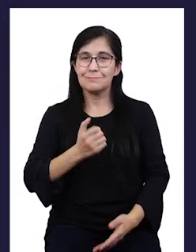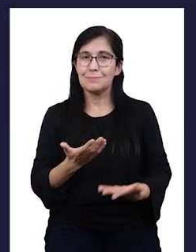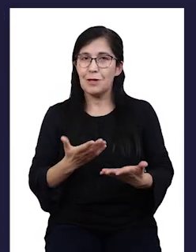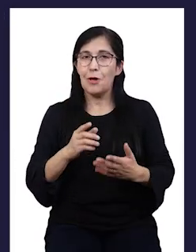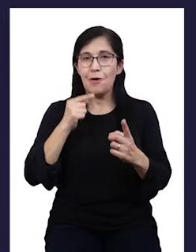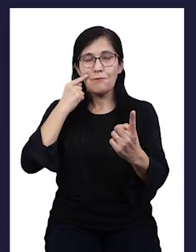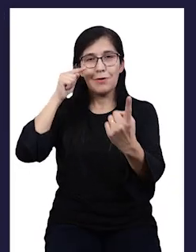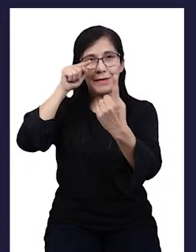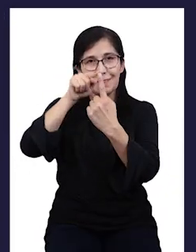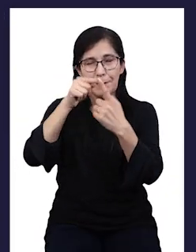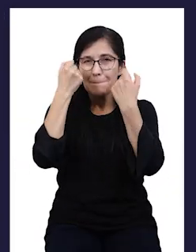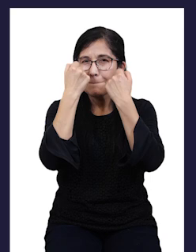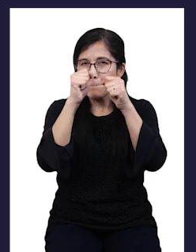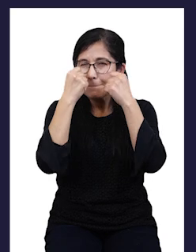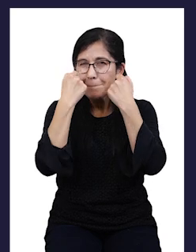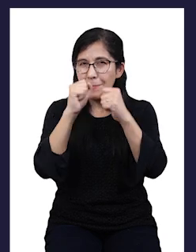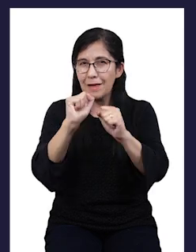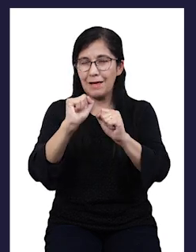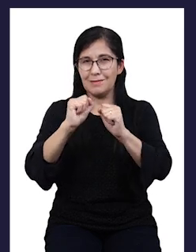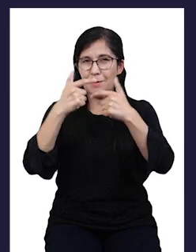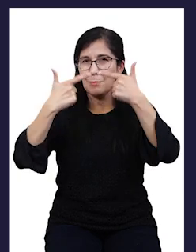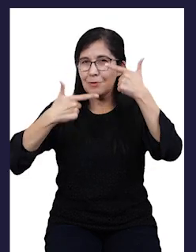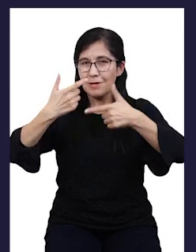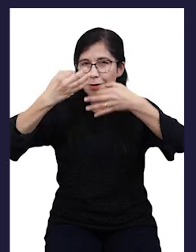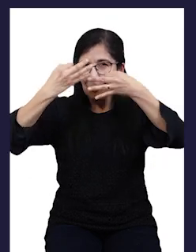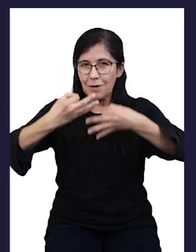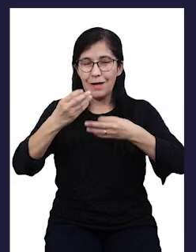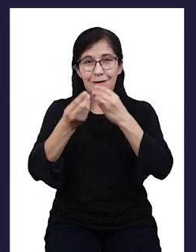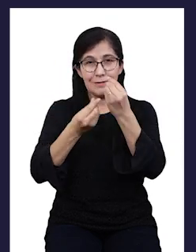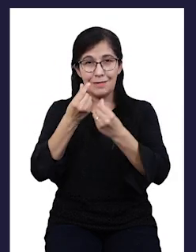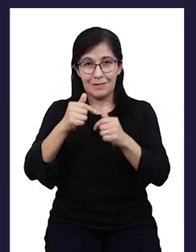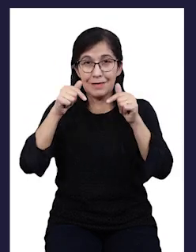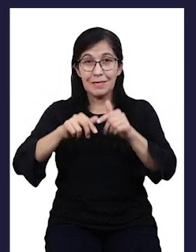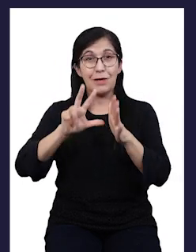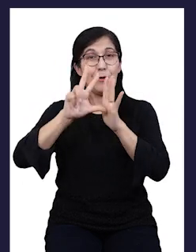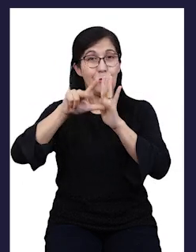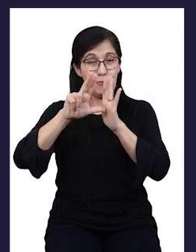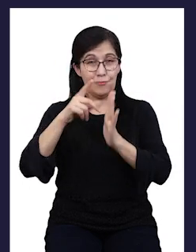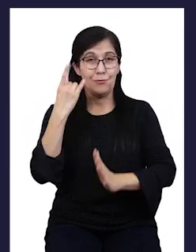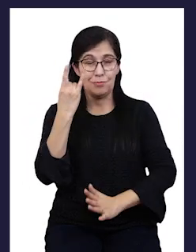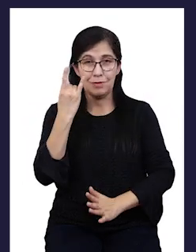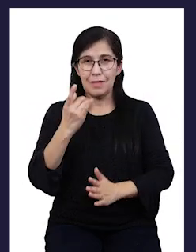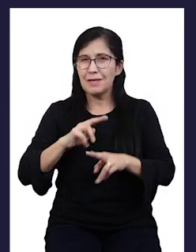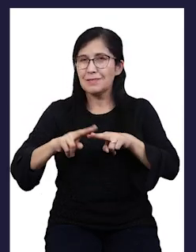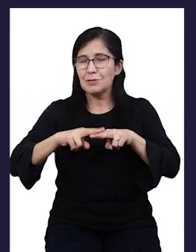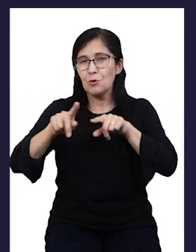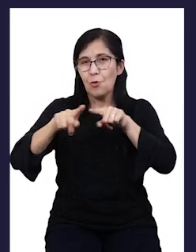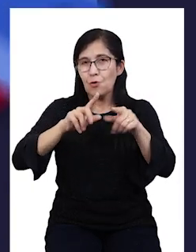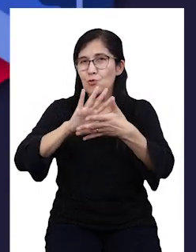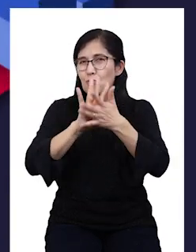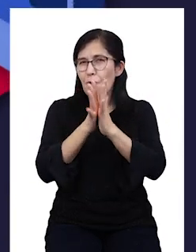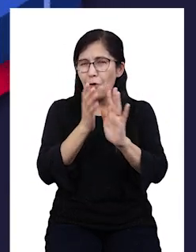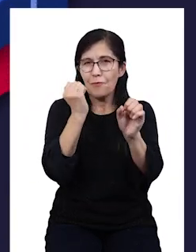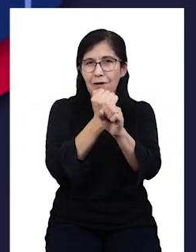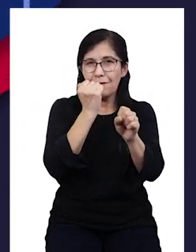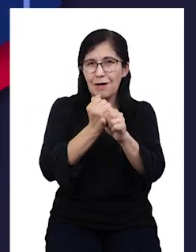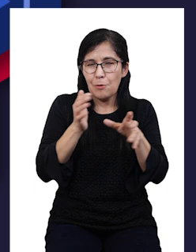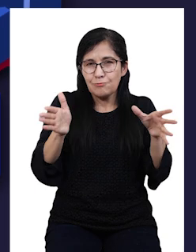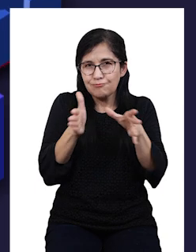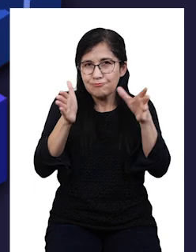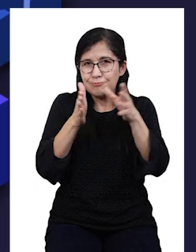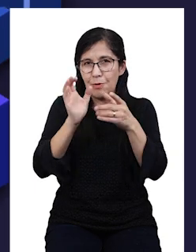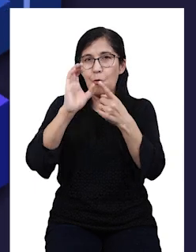como objetivo poner en práctica la política de aseguramiento de la calidad en la universidad, coordinando sus mecanismos